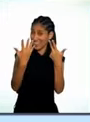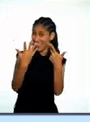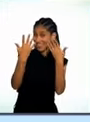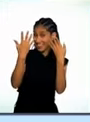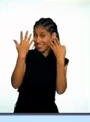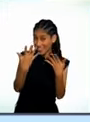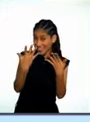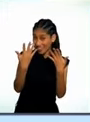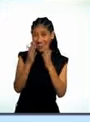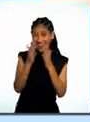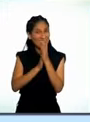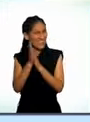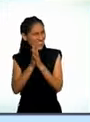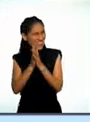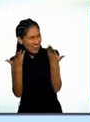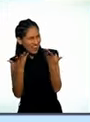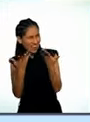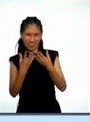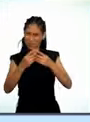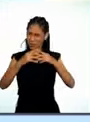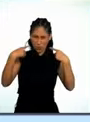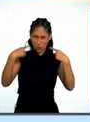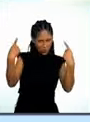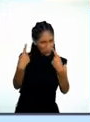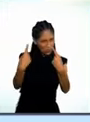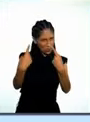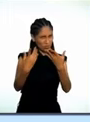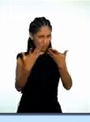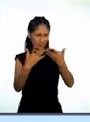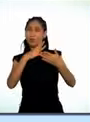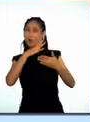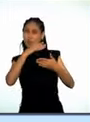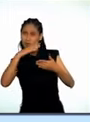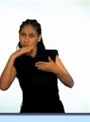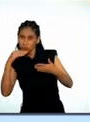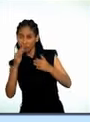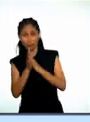6 con charly